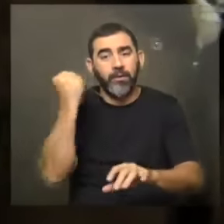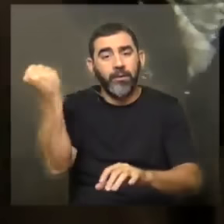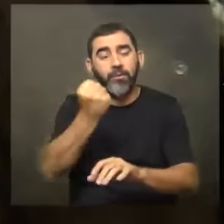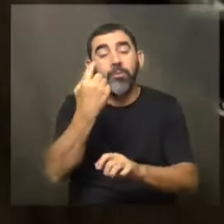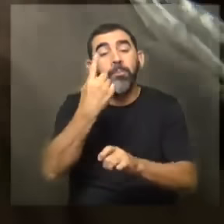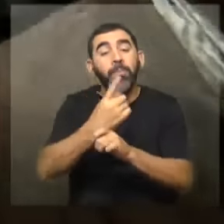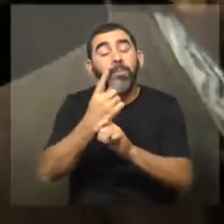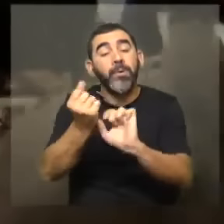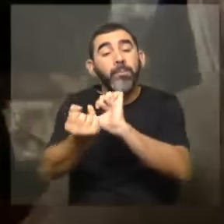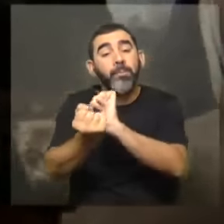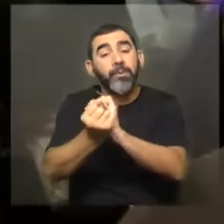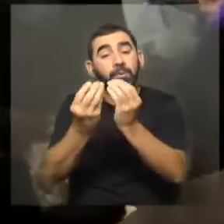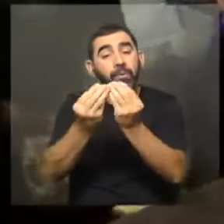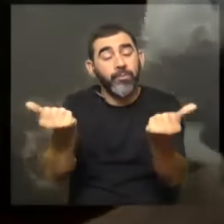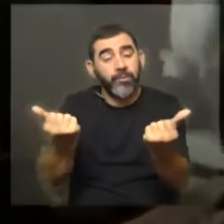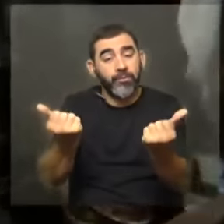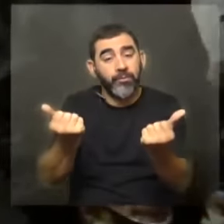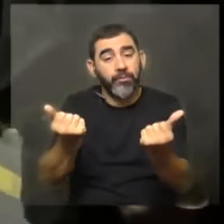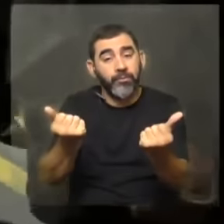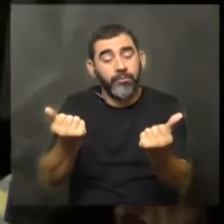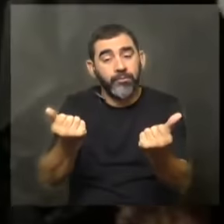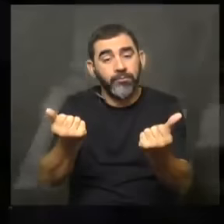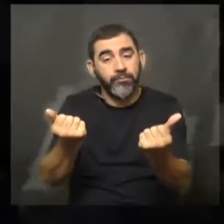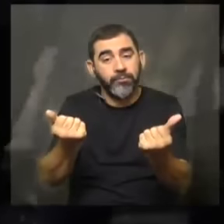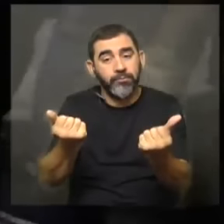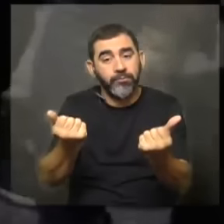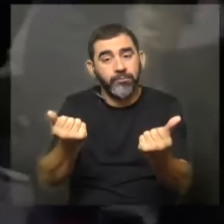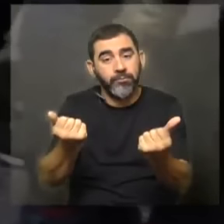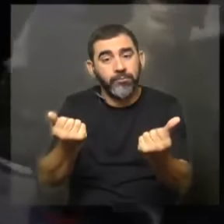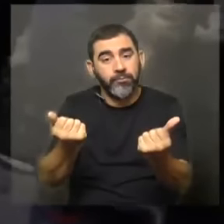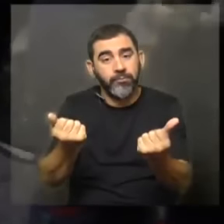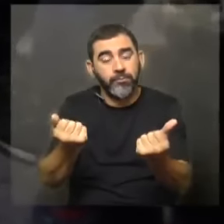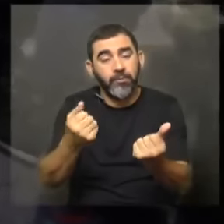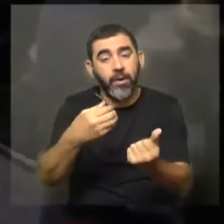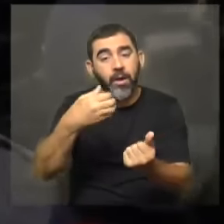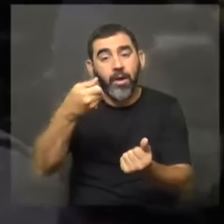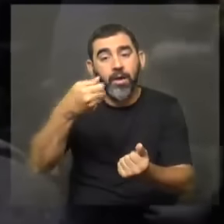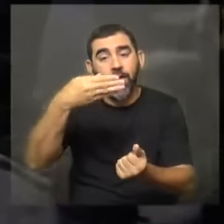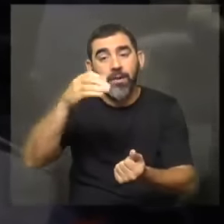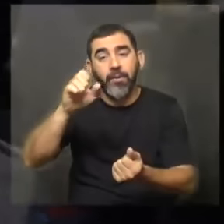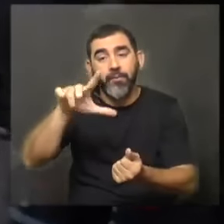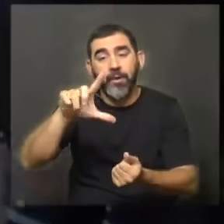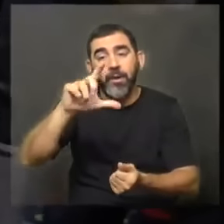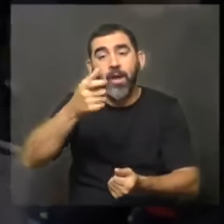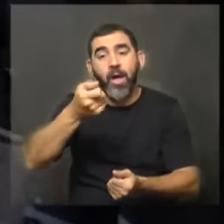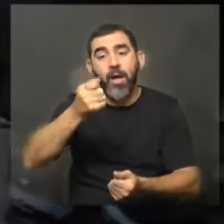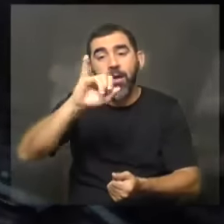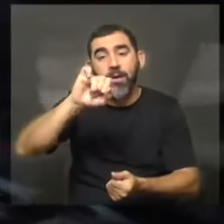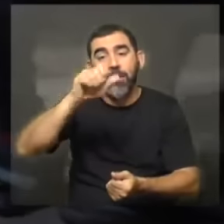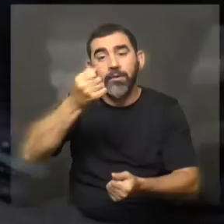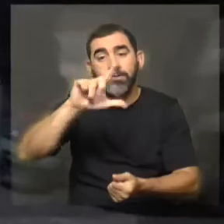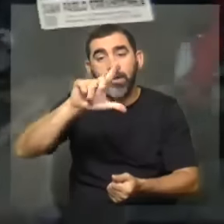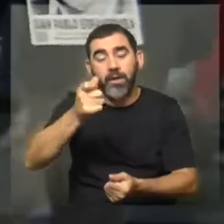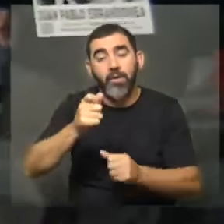detenido desaparecido fue el Abel Ayala que era funcionario de